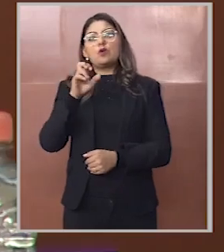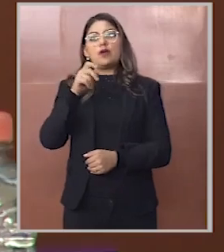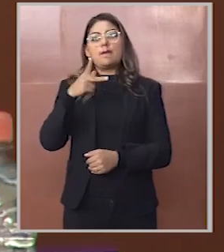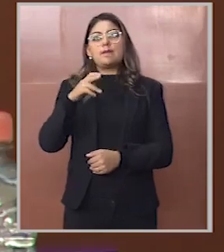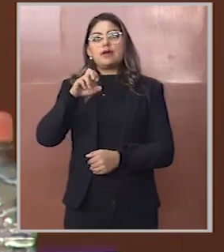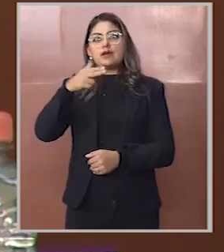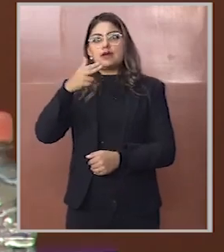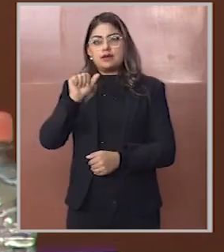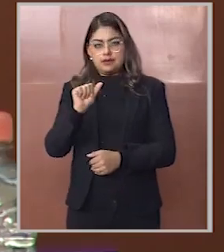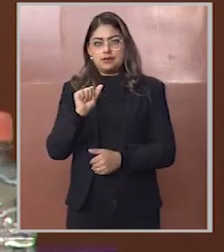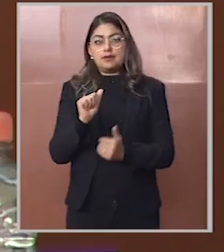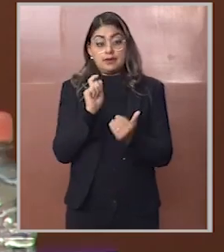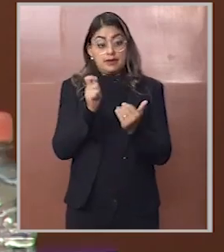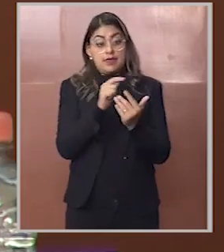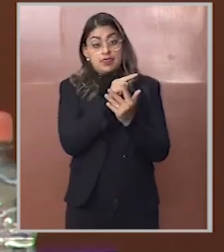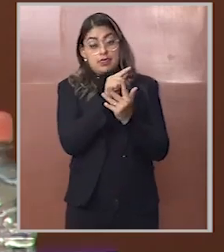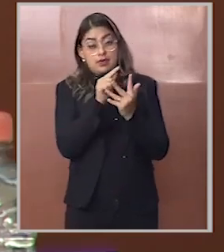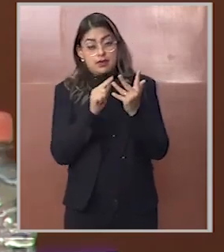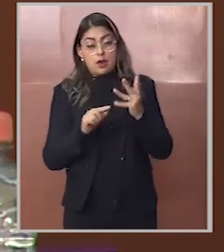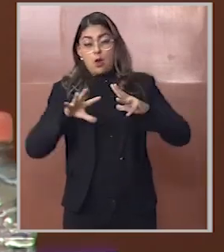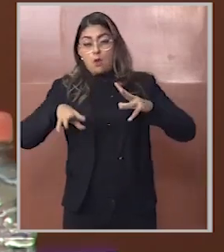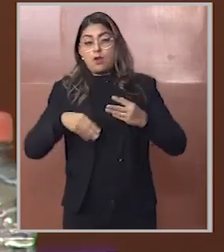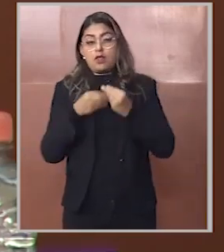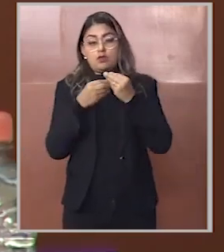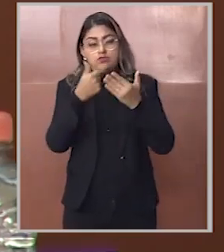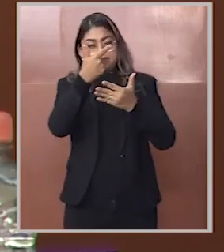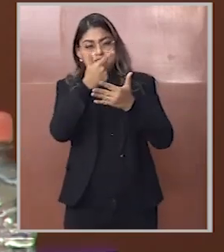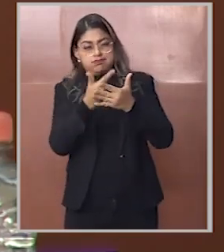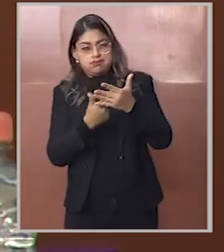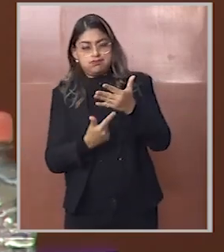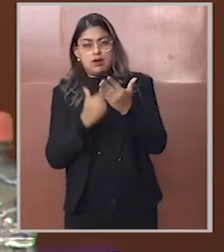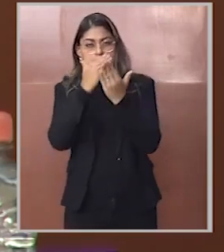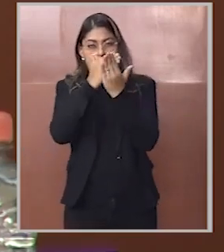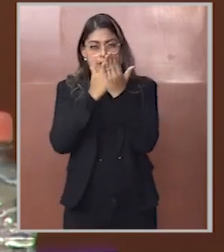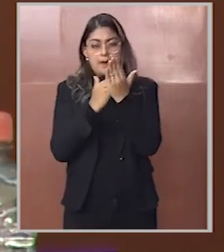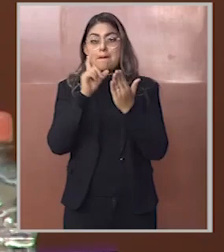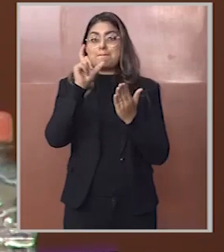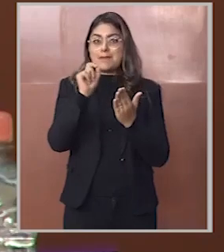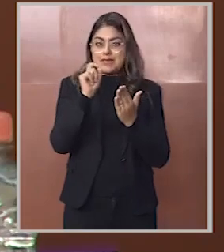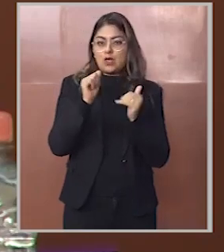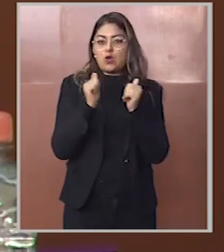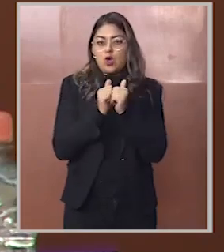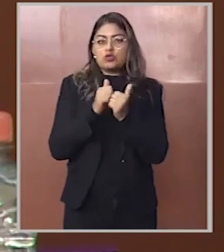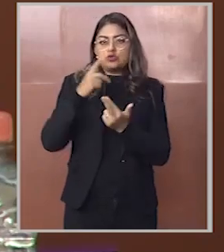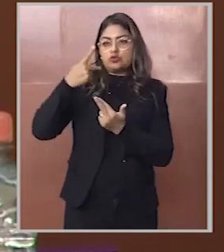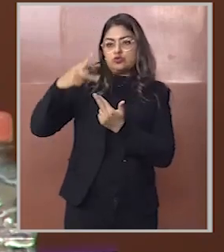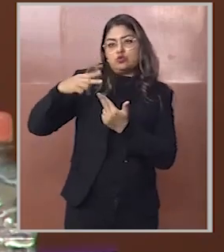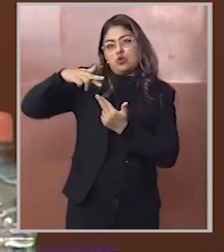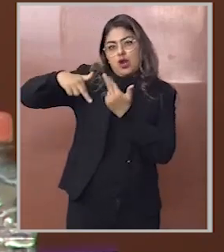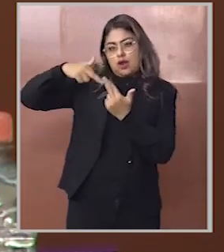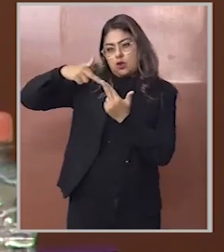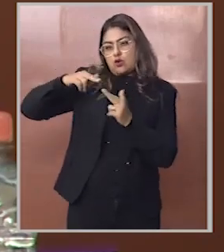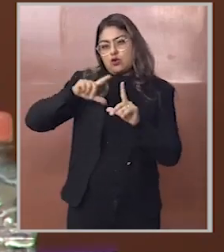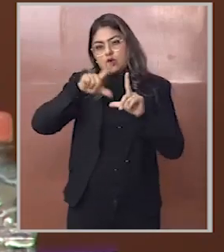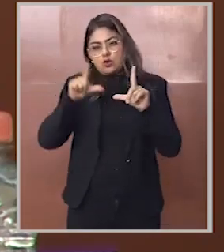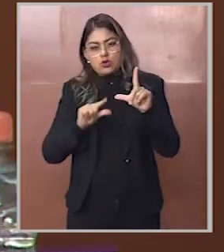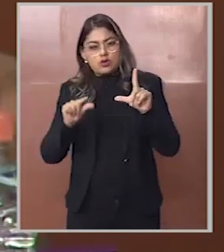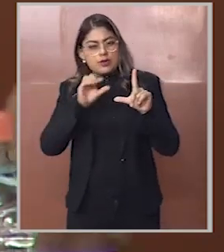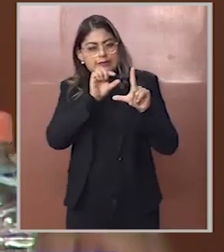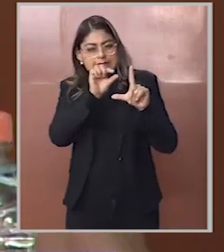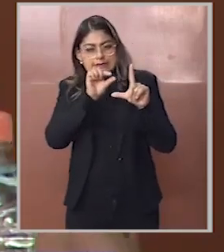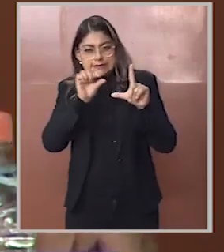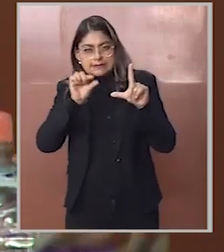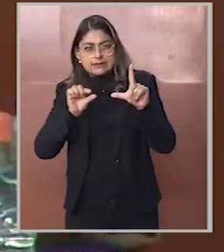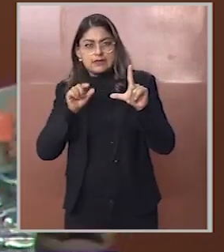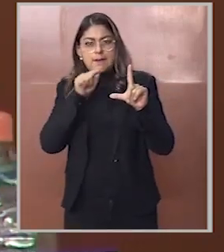una con su respectiva región y bueno también me gustaría y aunque pueda ser un poco eh difícil